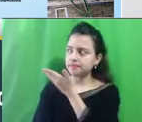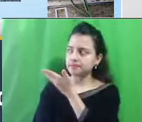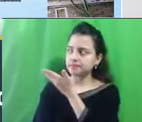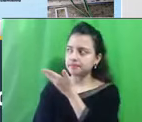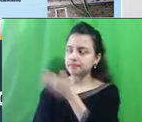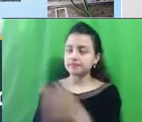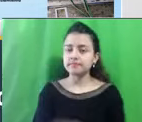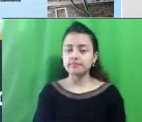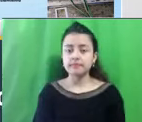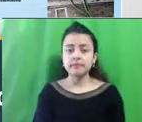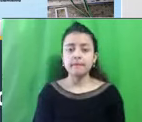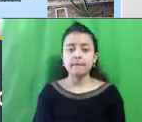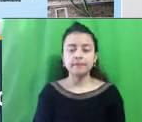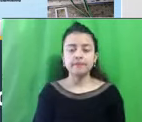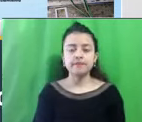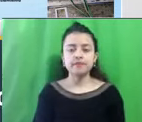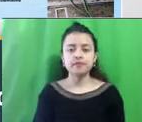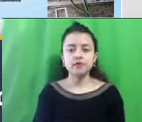año